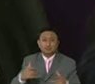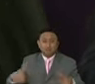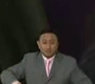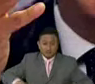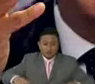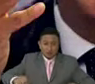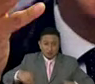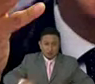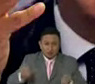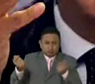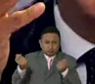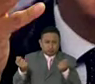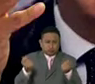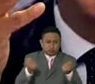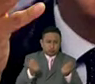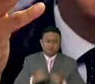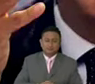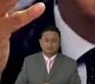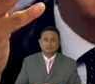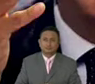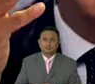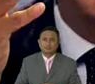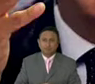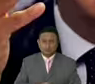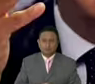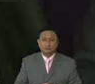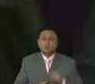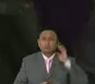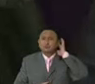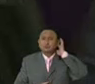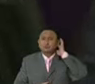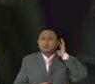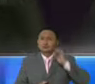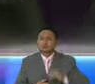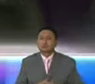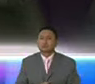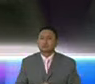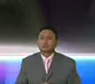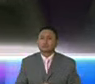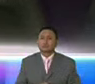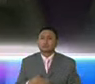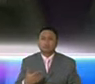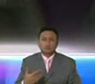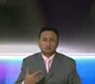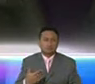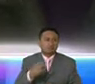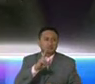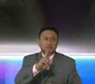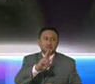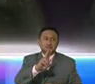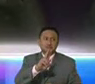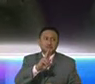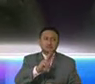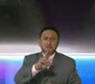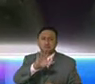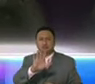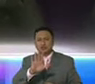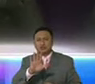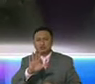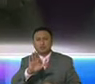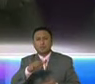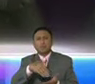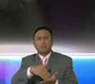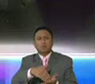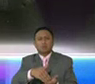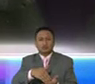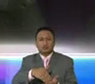fiscal. Consejo Consultivo Productivo Tributario. Y estará compuesto por no menos de 25 integrantes del